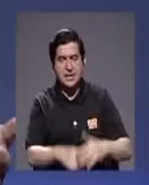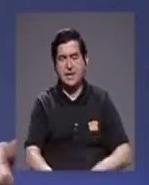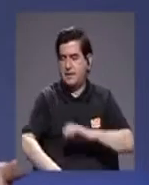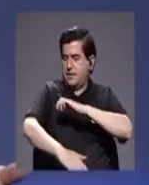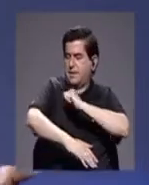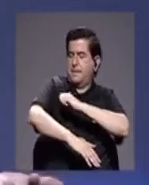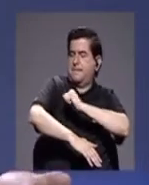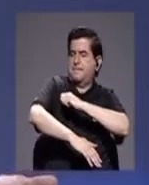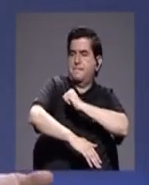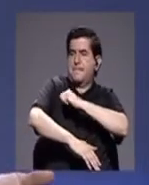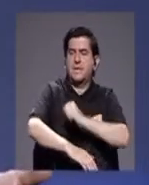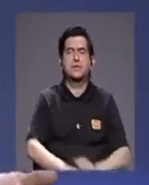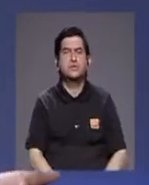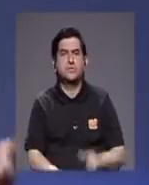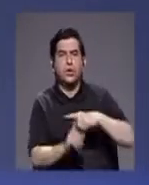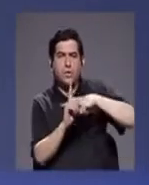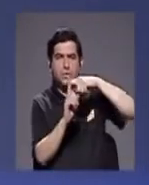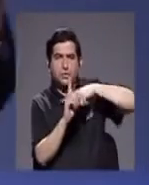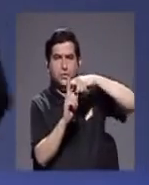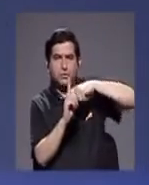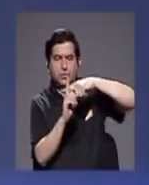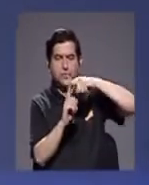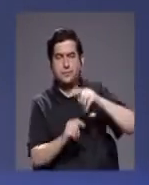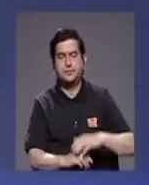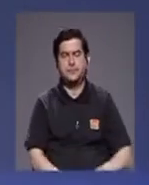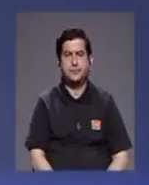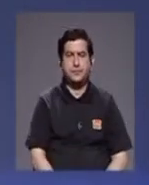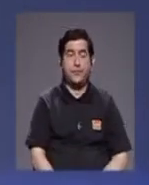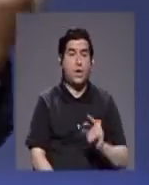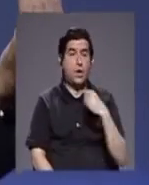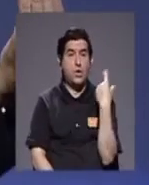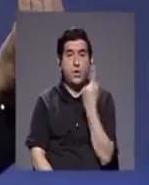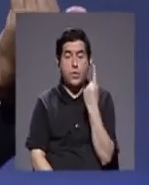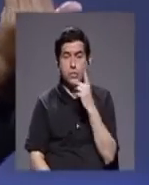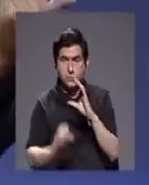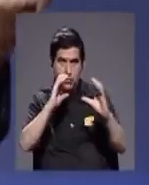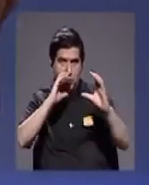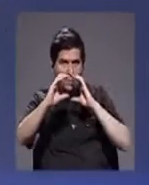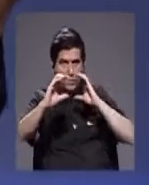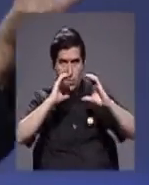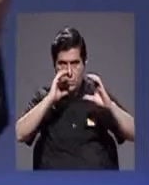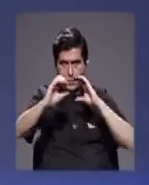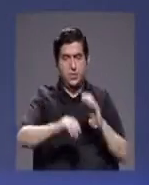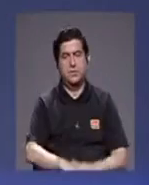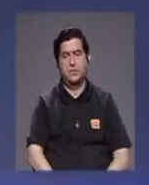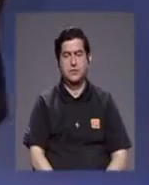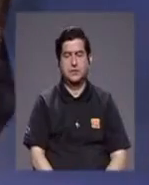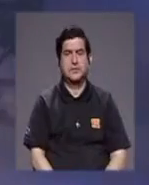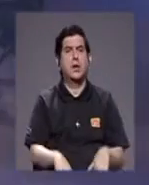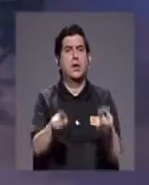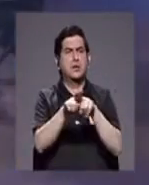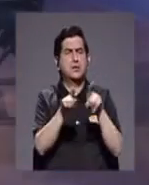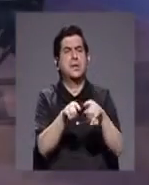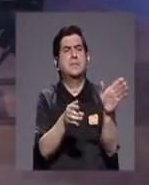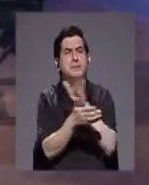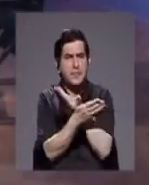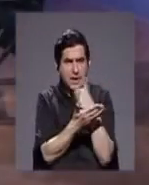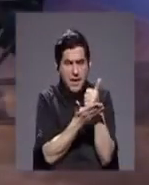presión arterial y la temperatura. Entonces, no solo es una conversación, sino que podría haber